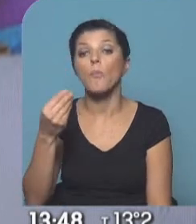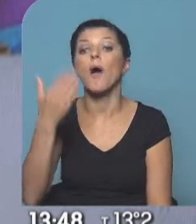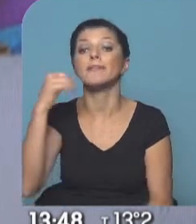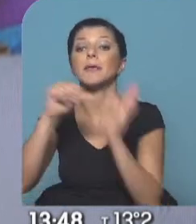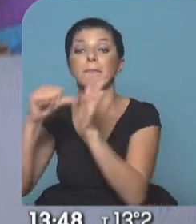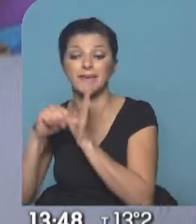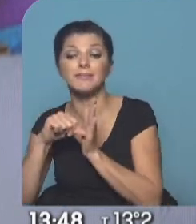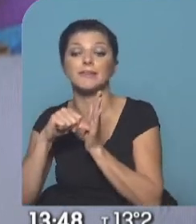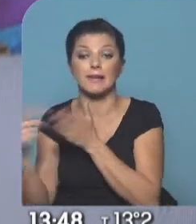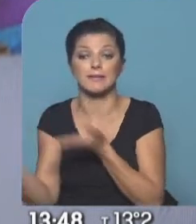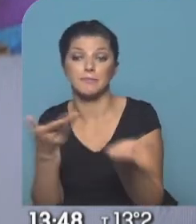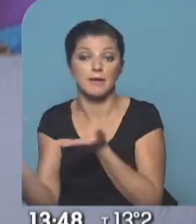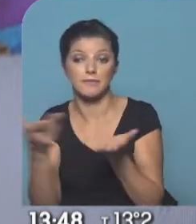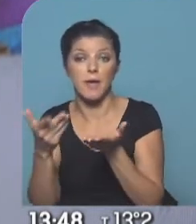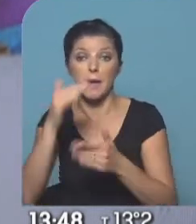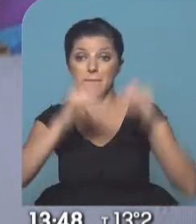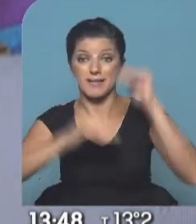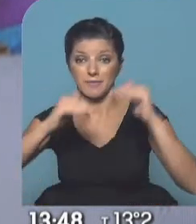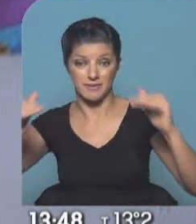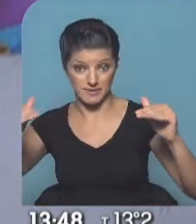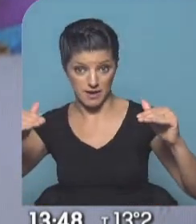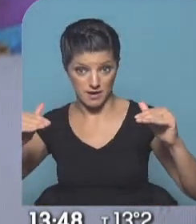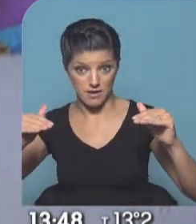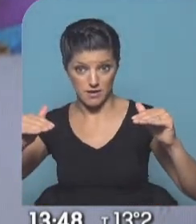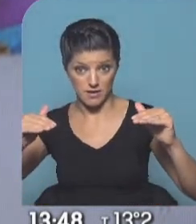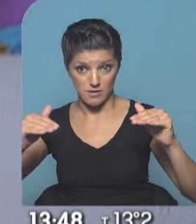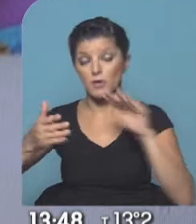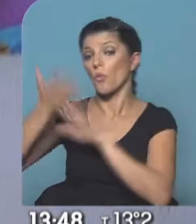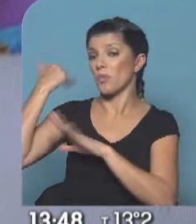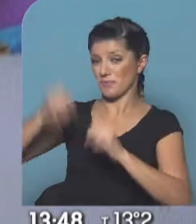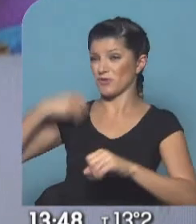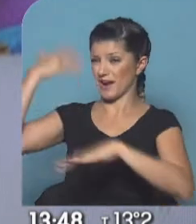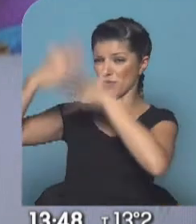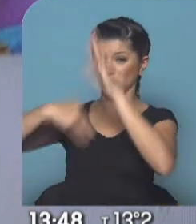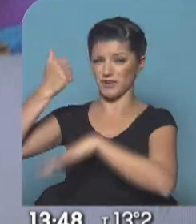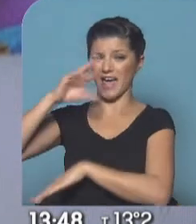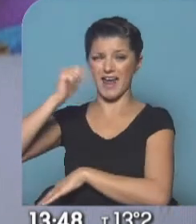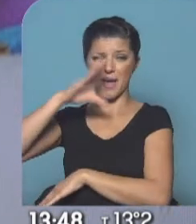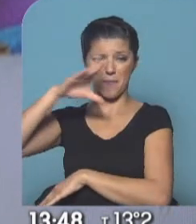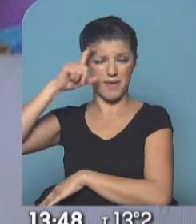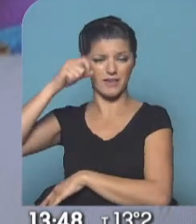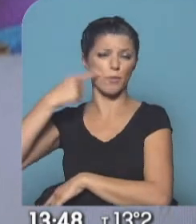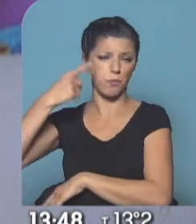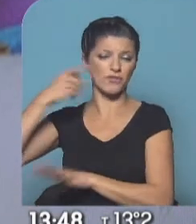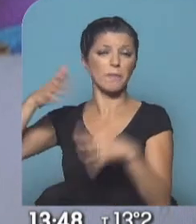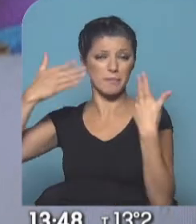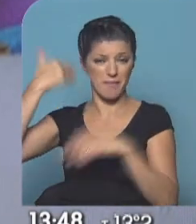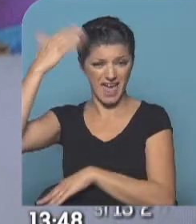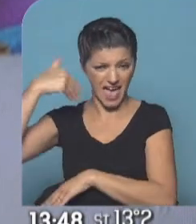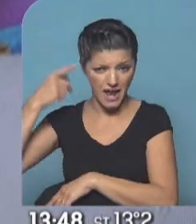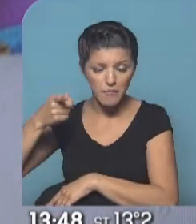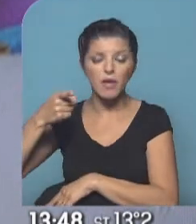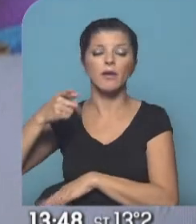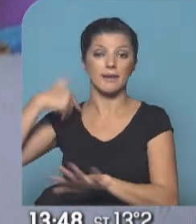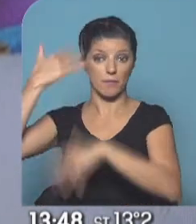mismo tiempo como estabilizadores de la región, que entraron en crisis a partir de la primavera árabe del 2010 y las diferentes secuelas de la